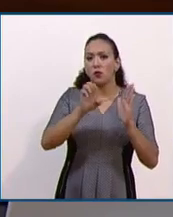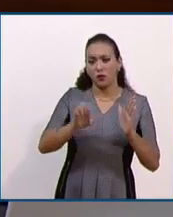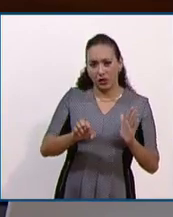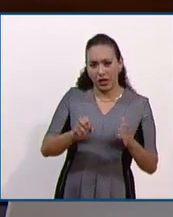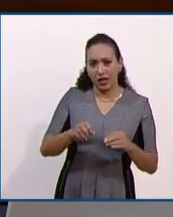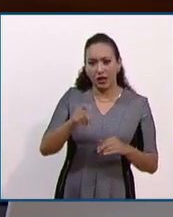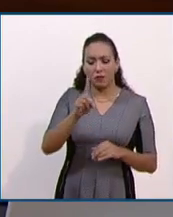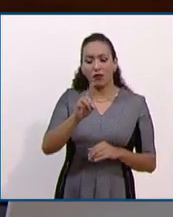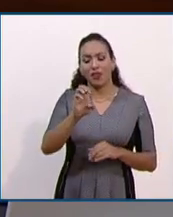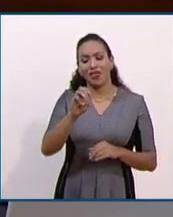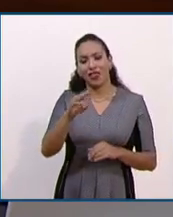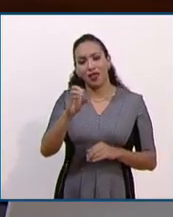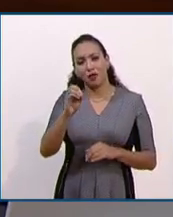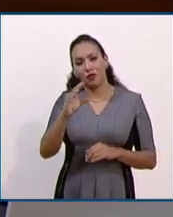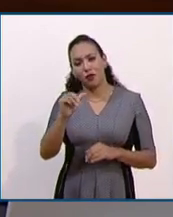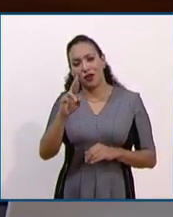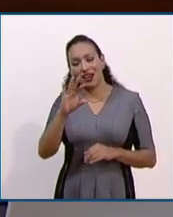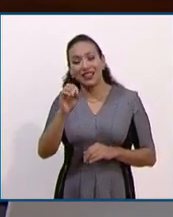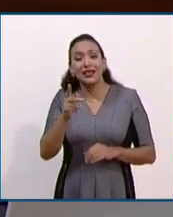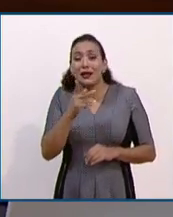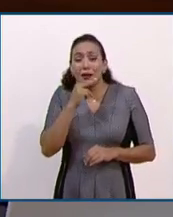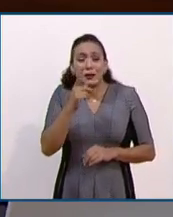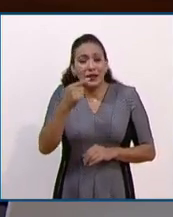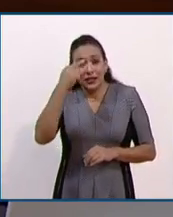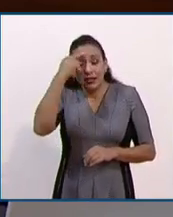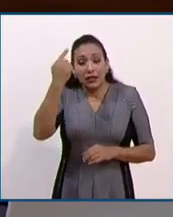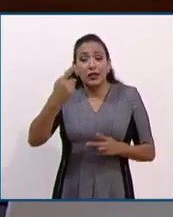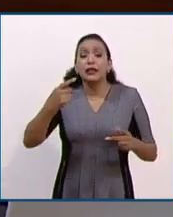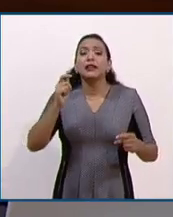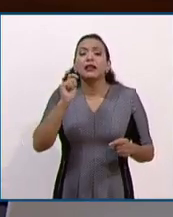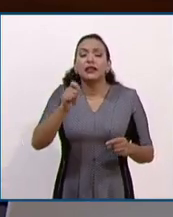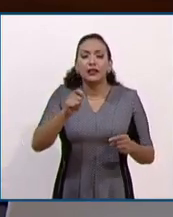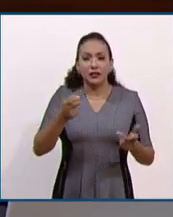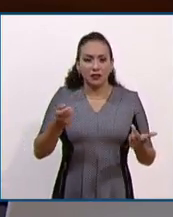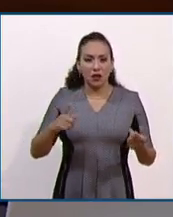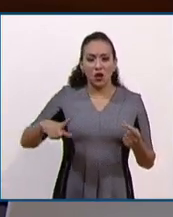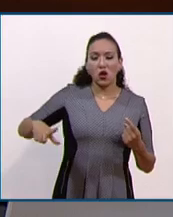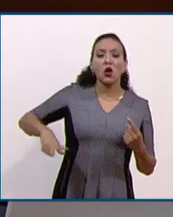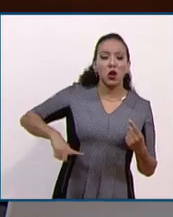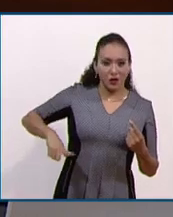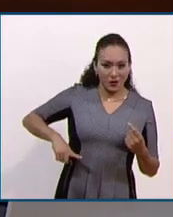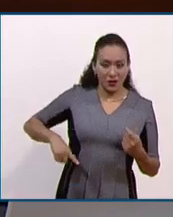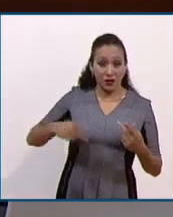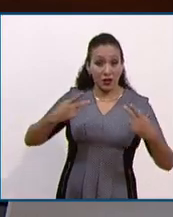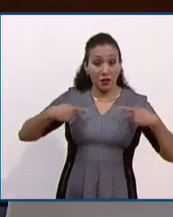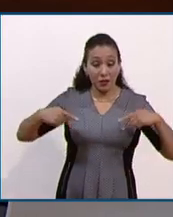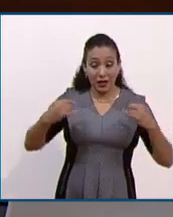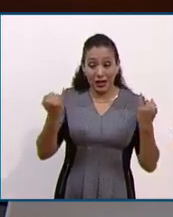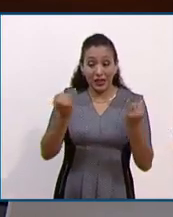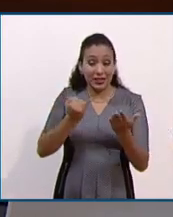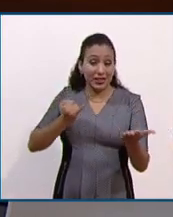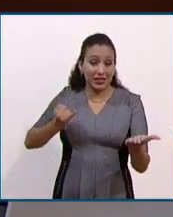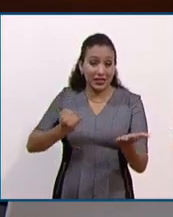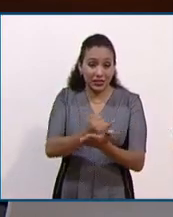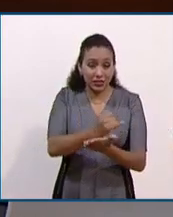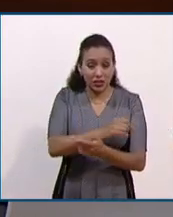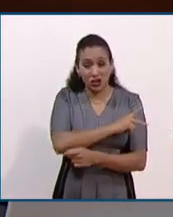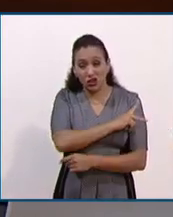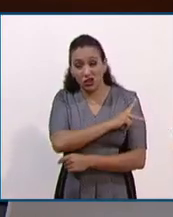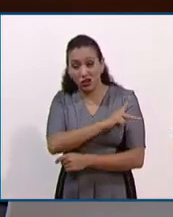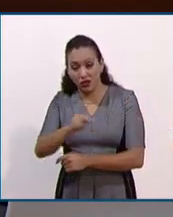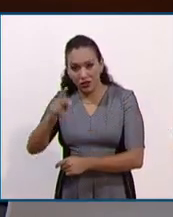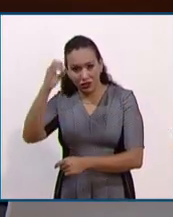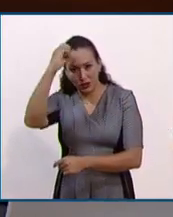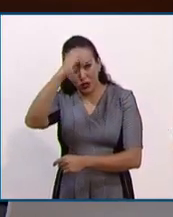para decir qué significa simple y sencillamente un gobierno en el que todas las decisiones se toman por la